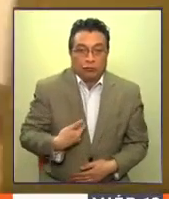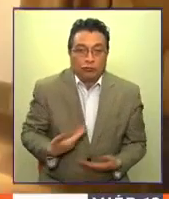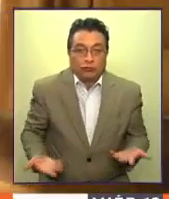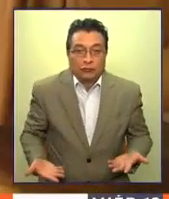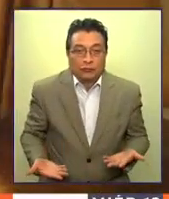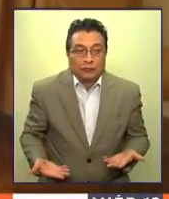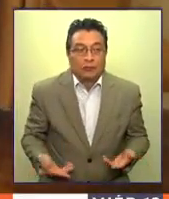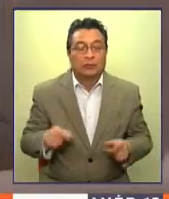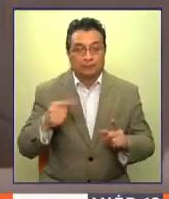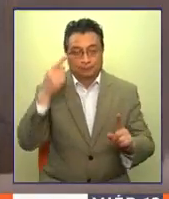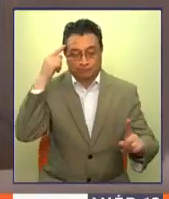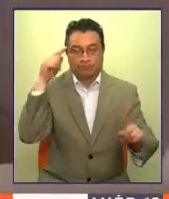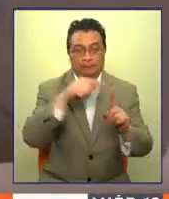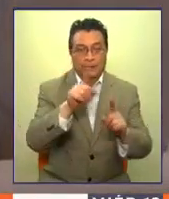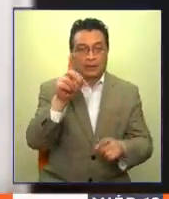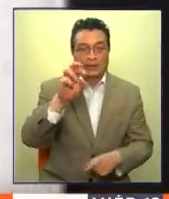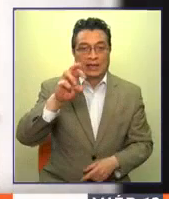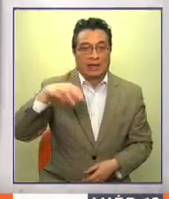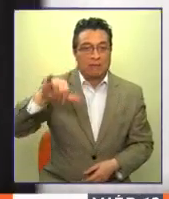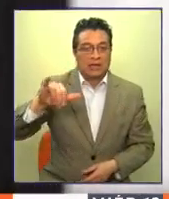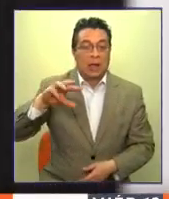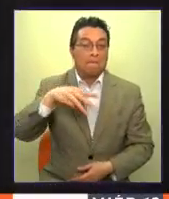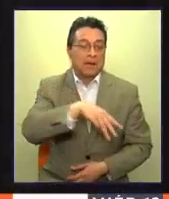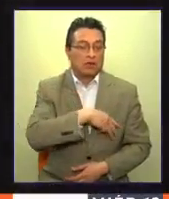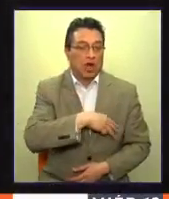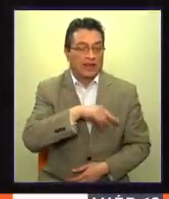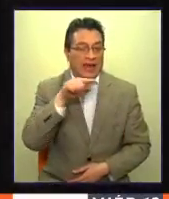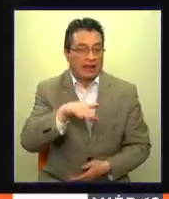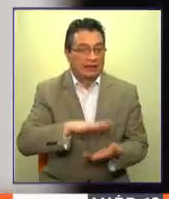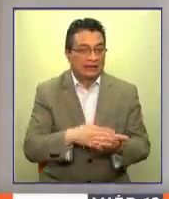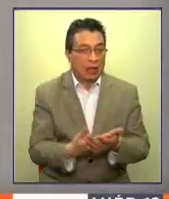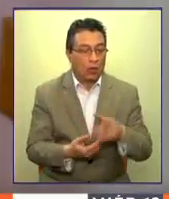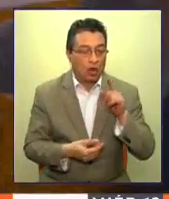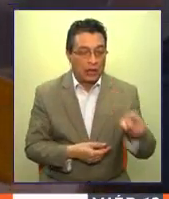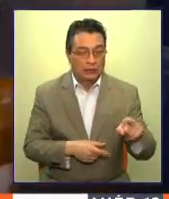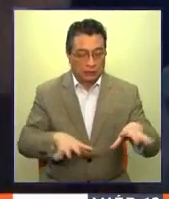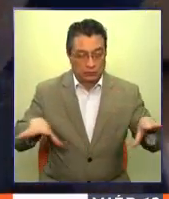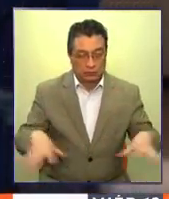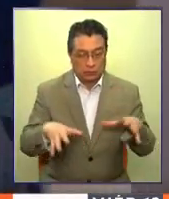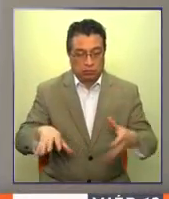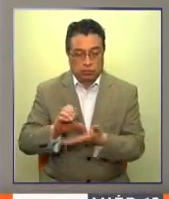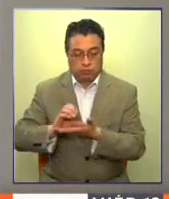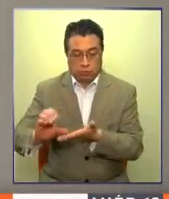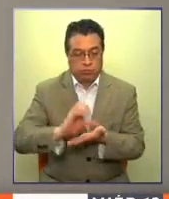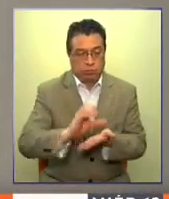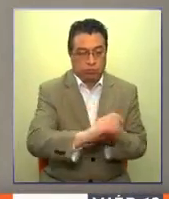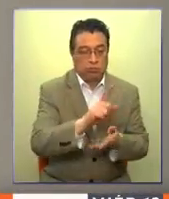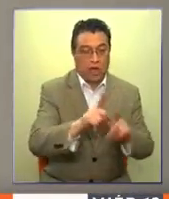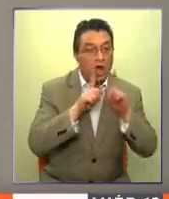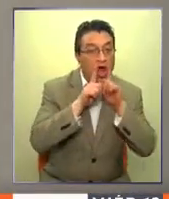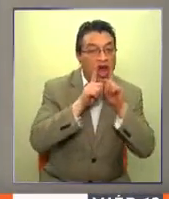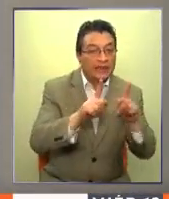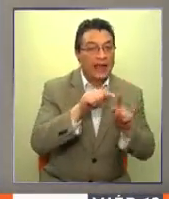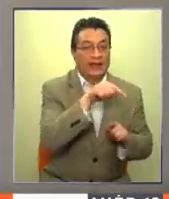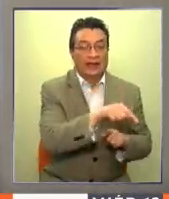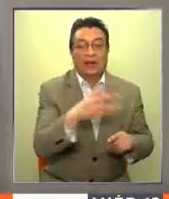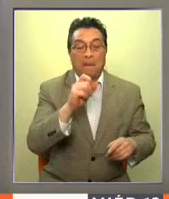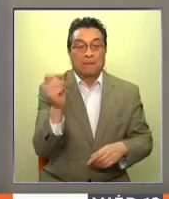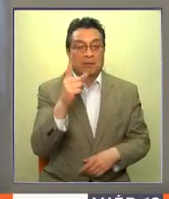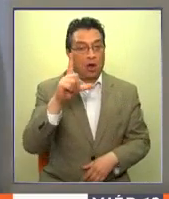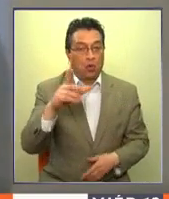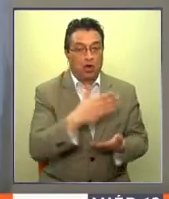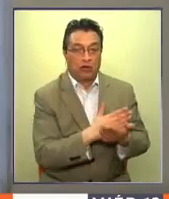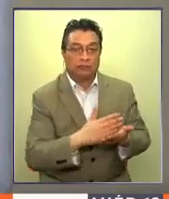apuntan directamente a la Seremi de Salud Metropolitana, entidad encargada de gestionar los recursos de estas residencias a partir del 1 de julio. Lo